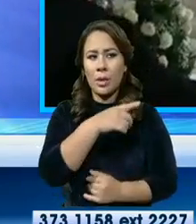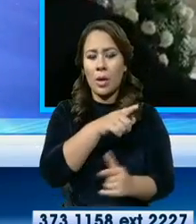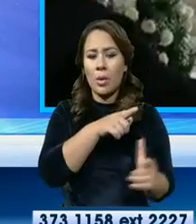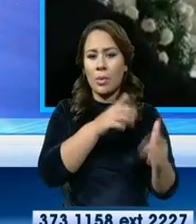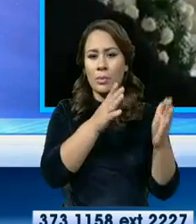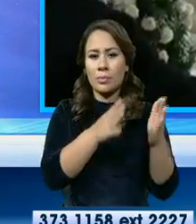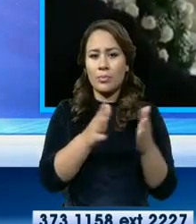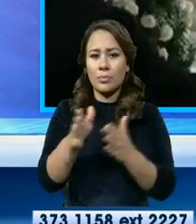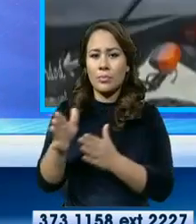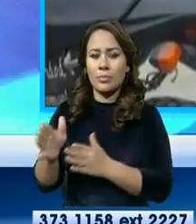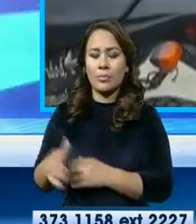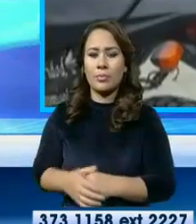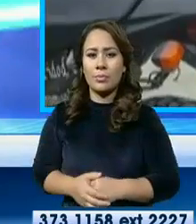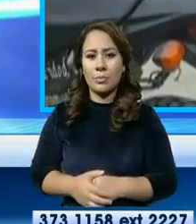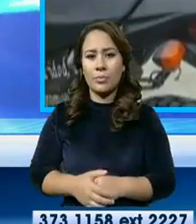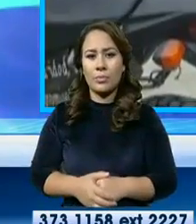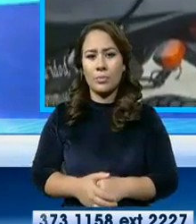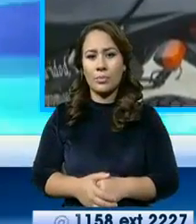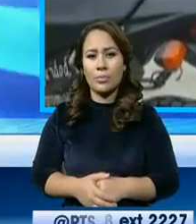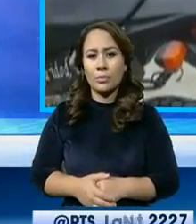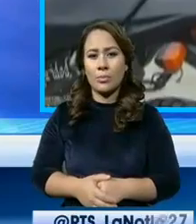están examinando.